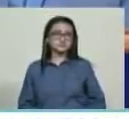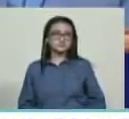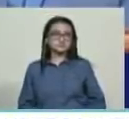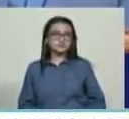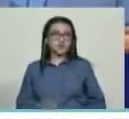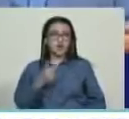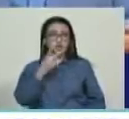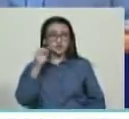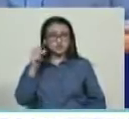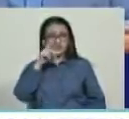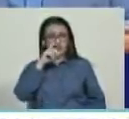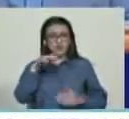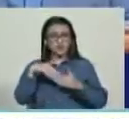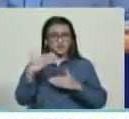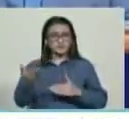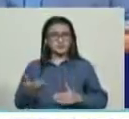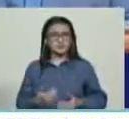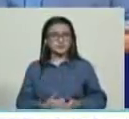200 años después,